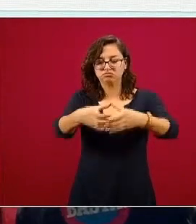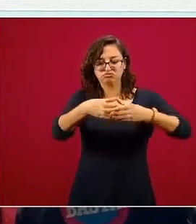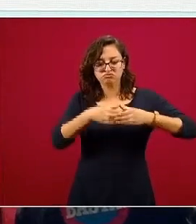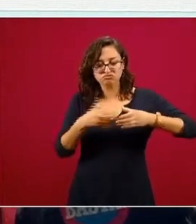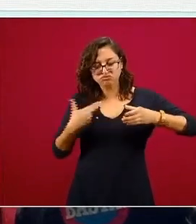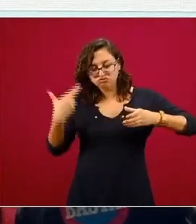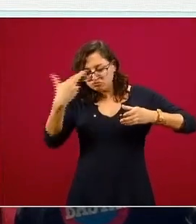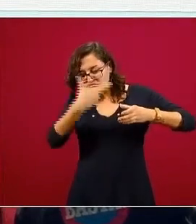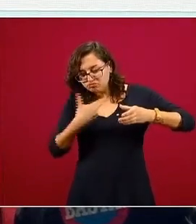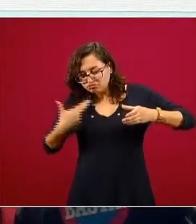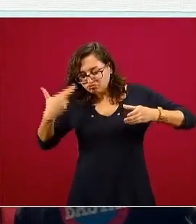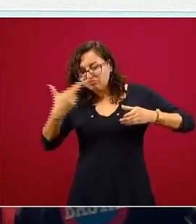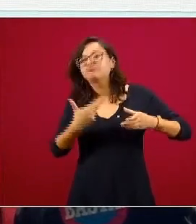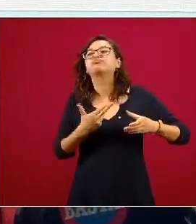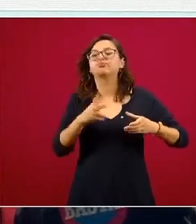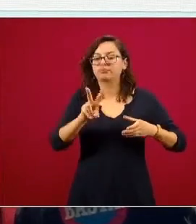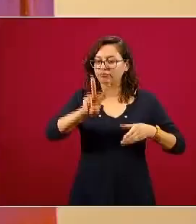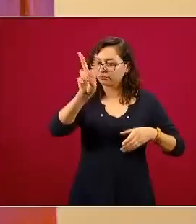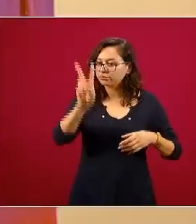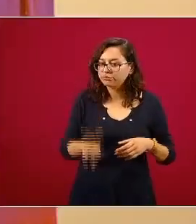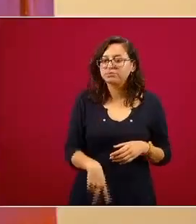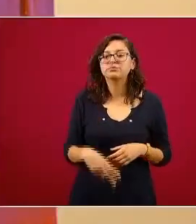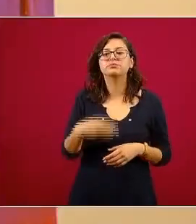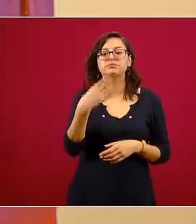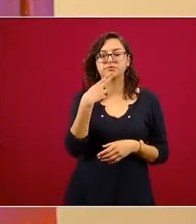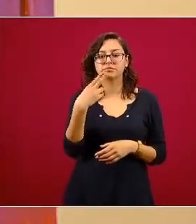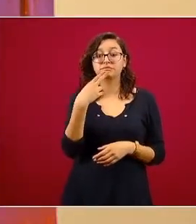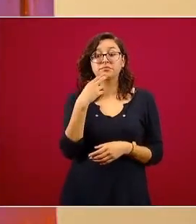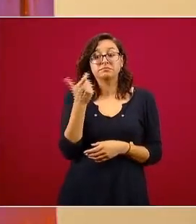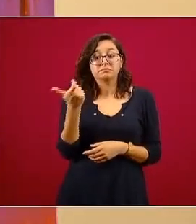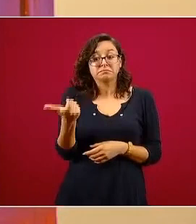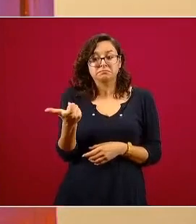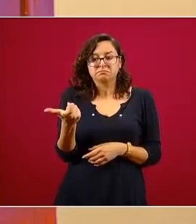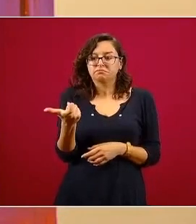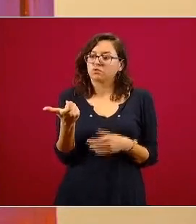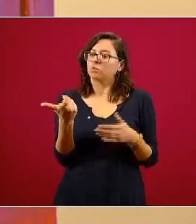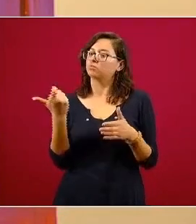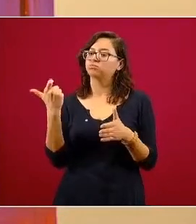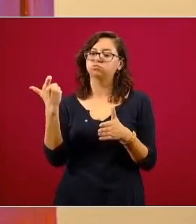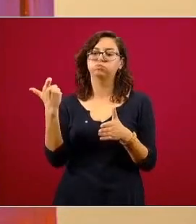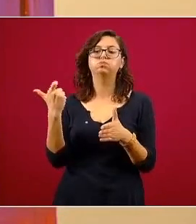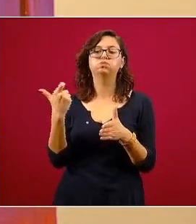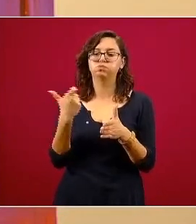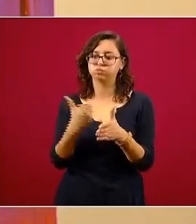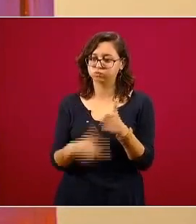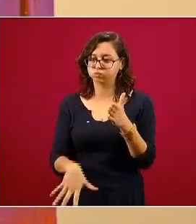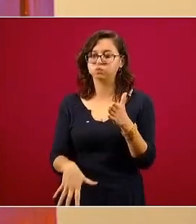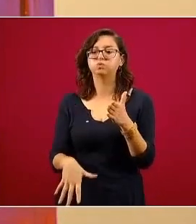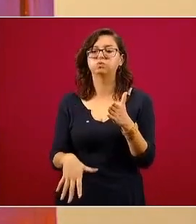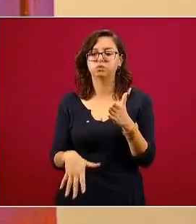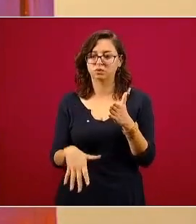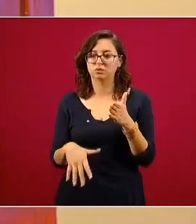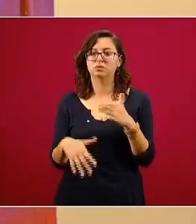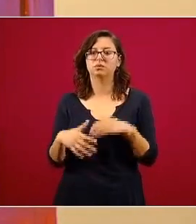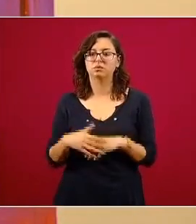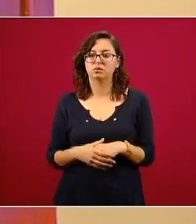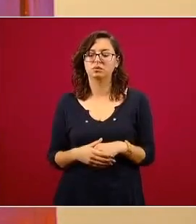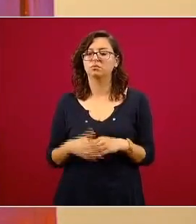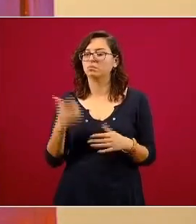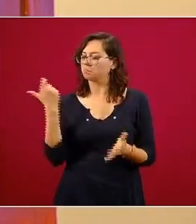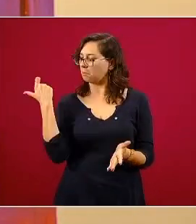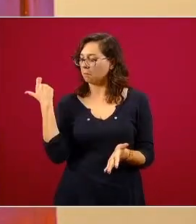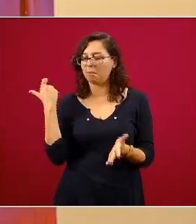existe evidencia y su costo es muchísimo más barato que el